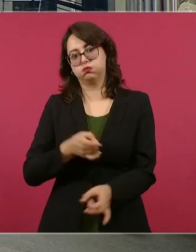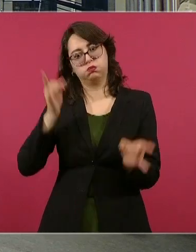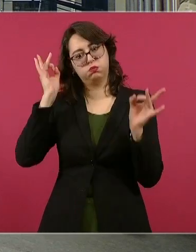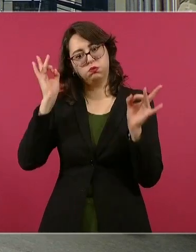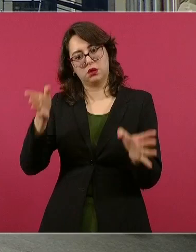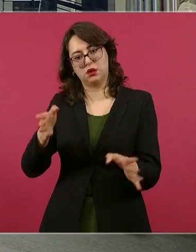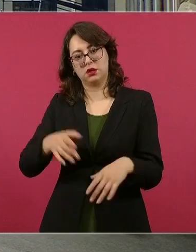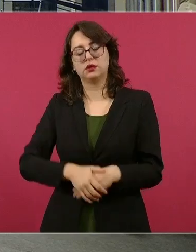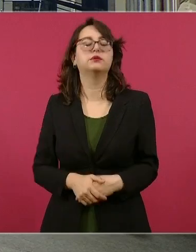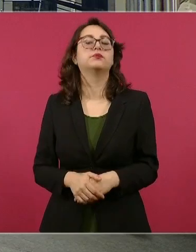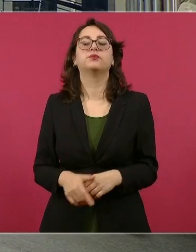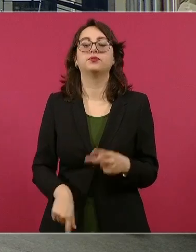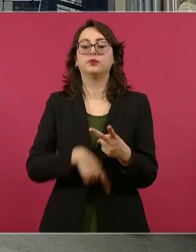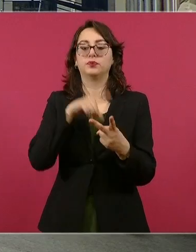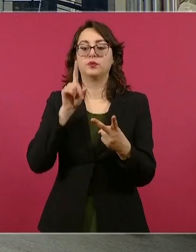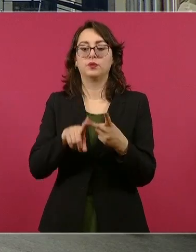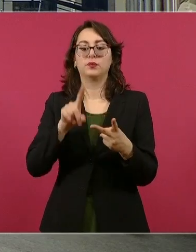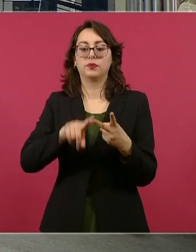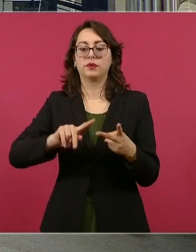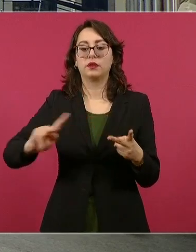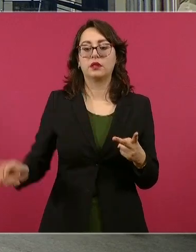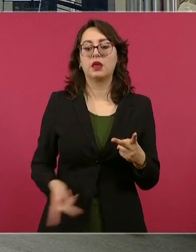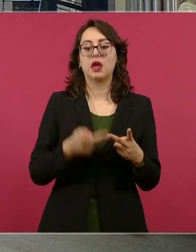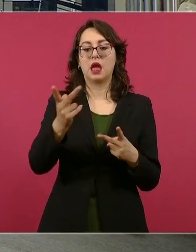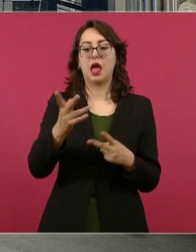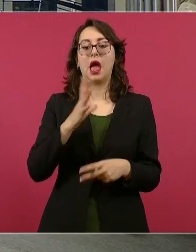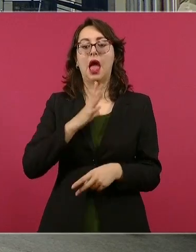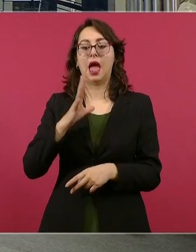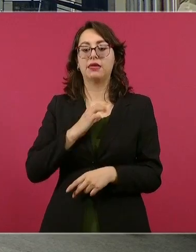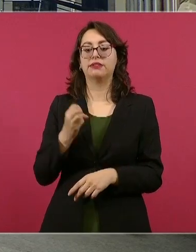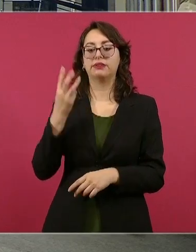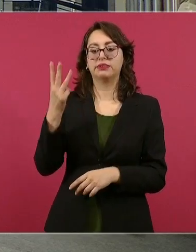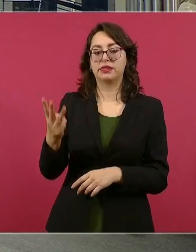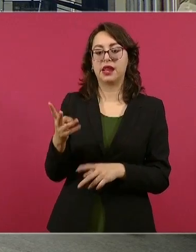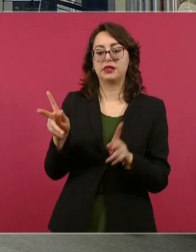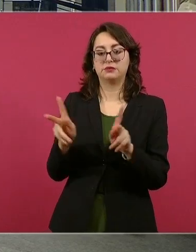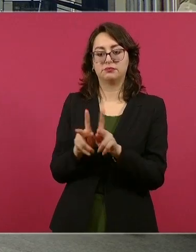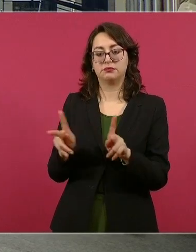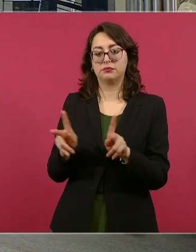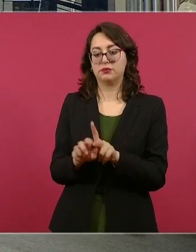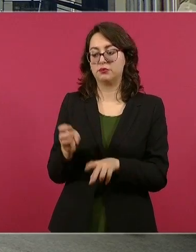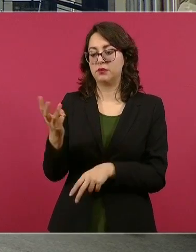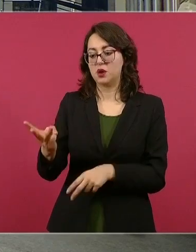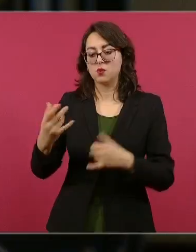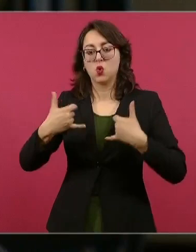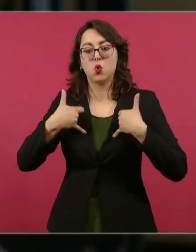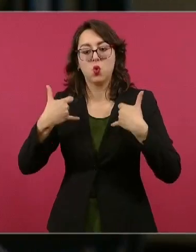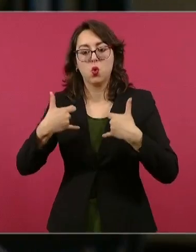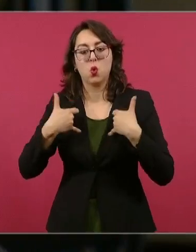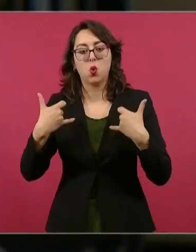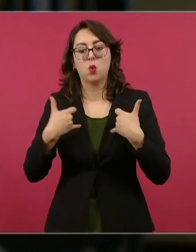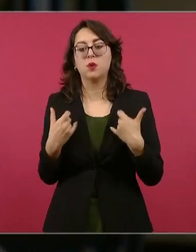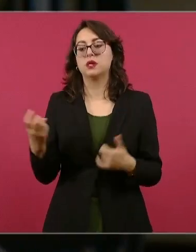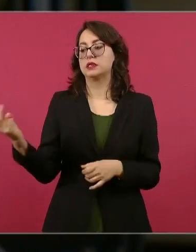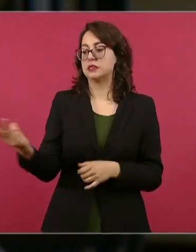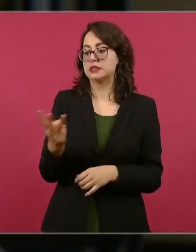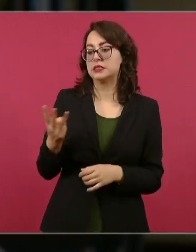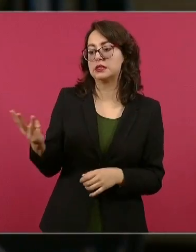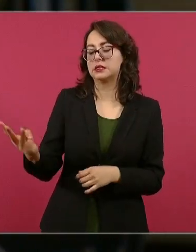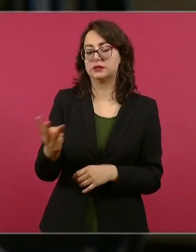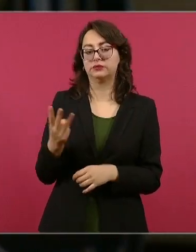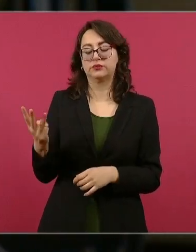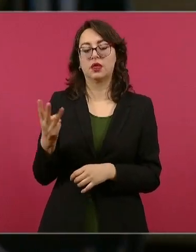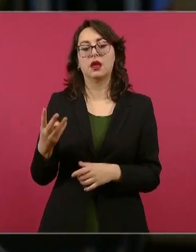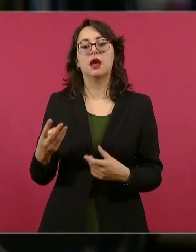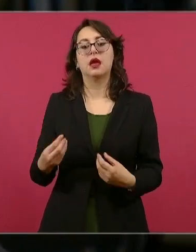señor presidente, que los primos Rubén, Anru y Gunter Caballero son adolescentes mexicanos que se encuentran, que